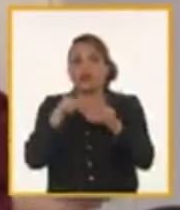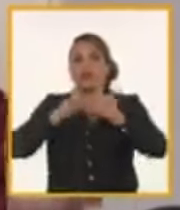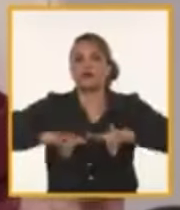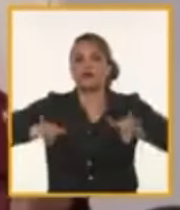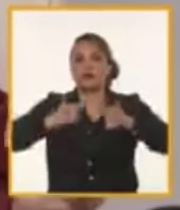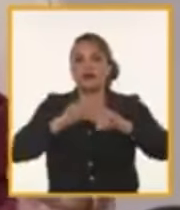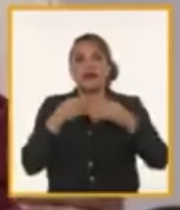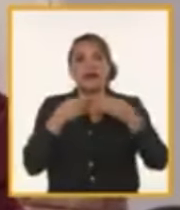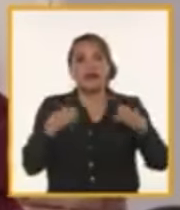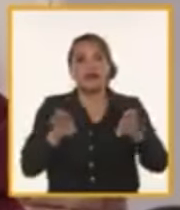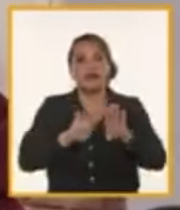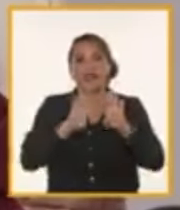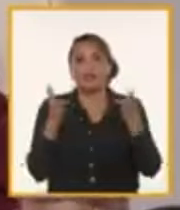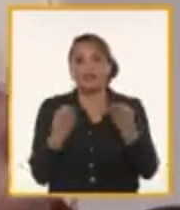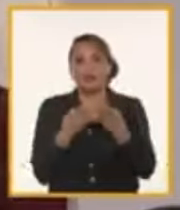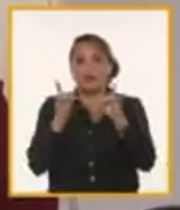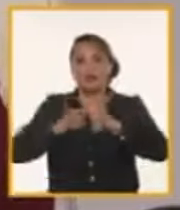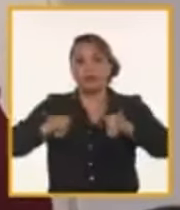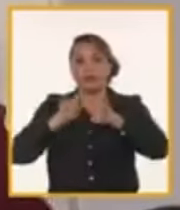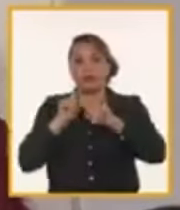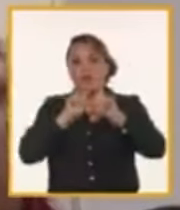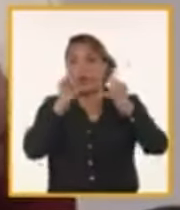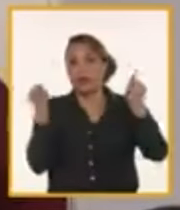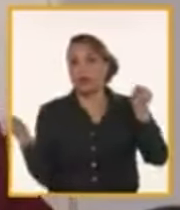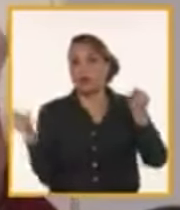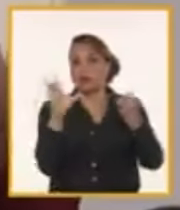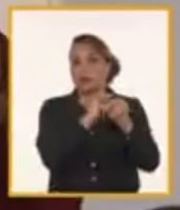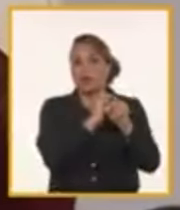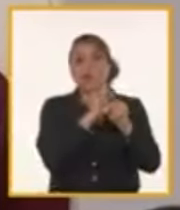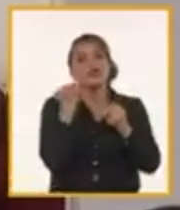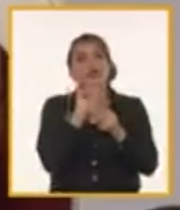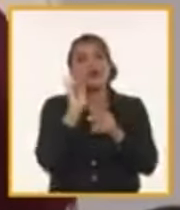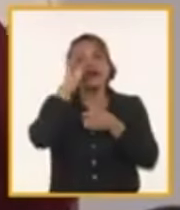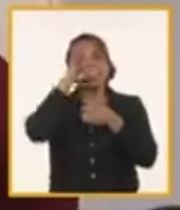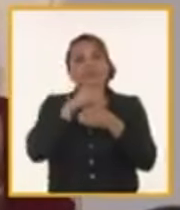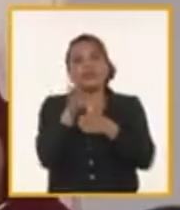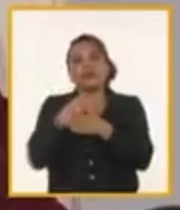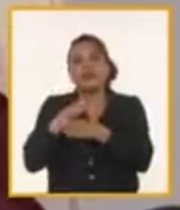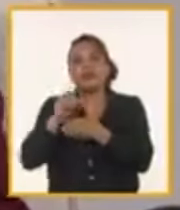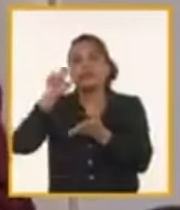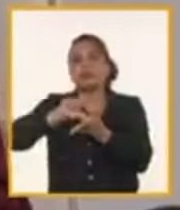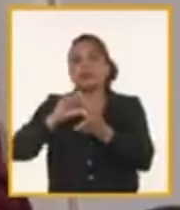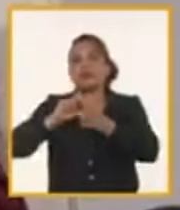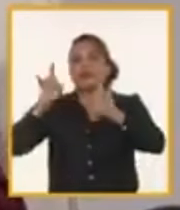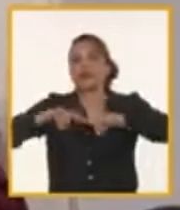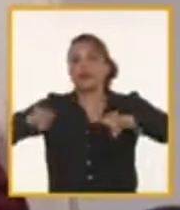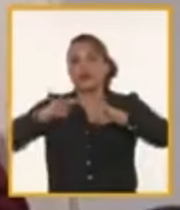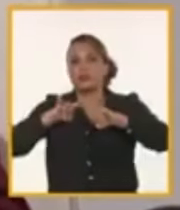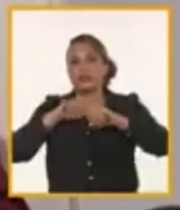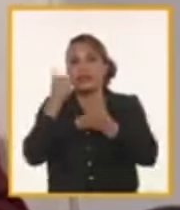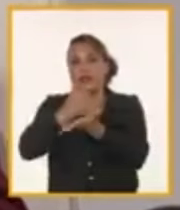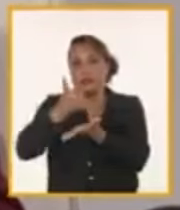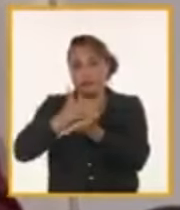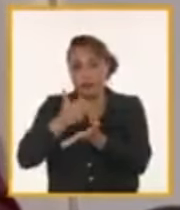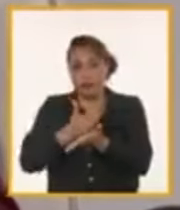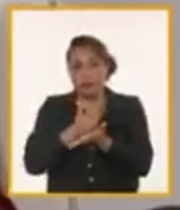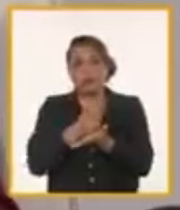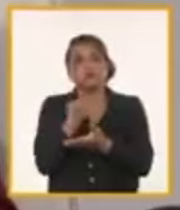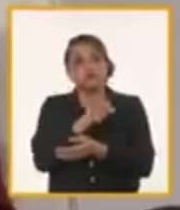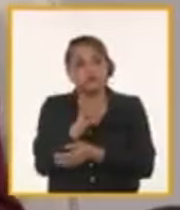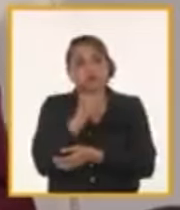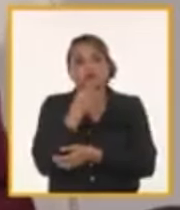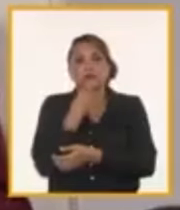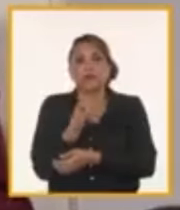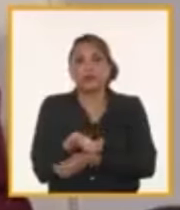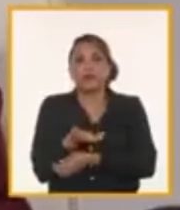todas las universidades del país y en varios centros universitarios municipales porque también para crecer en la educación